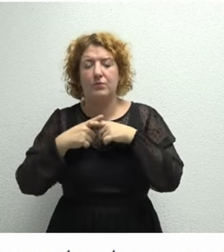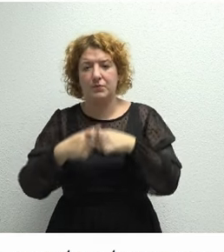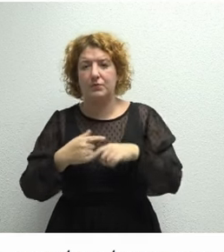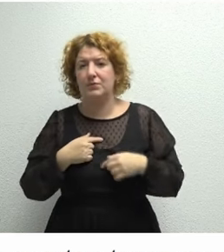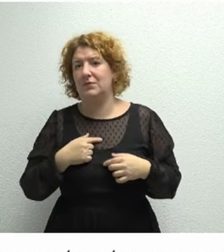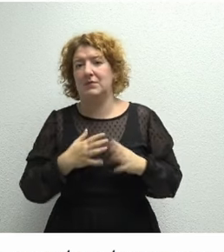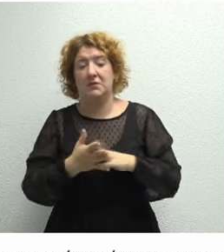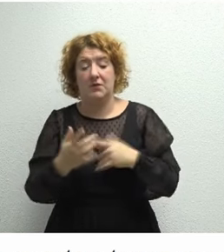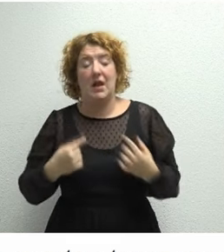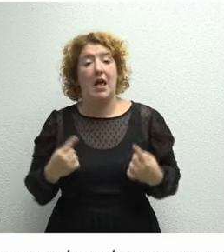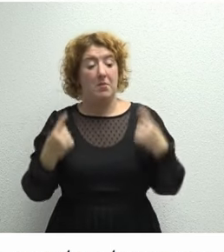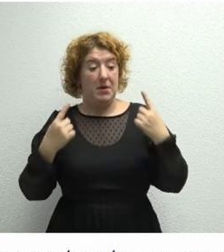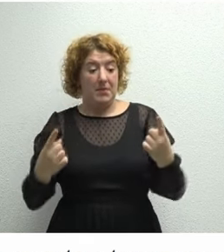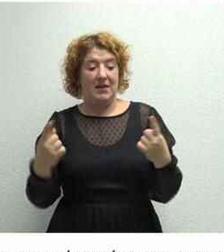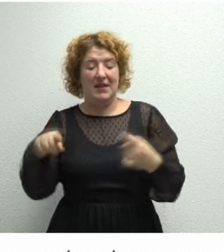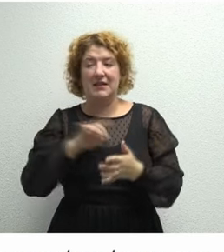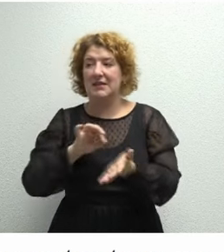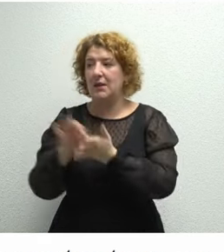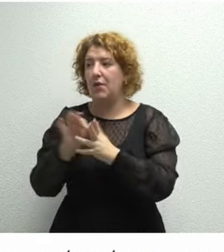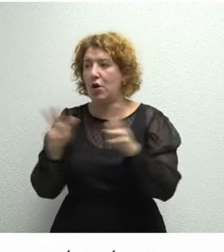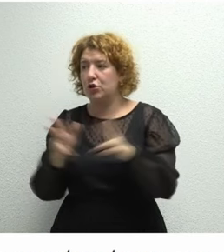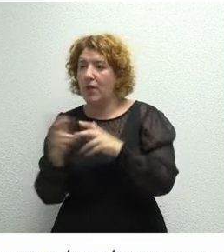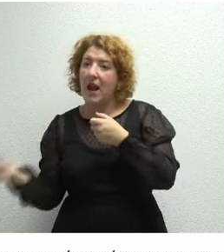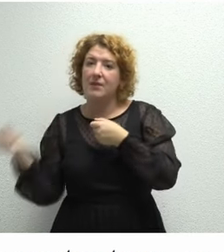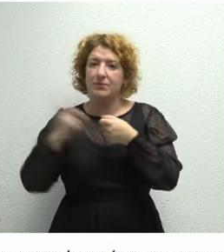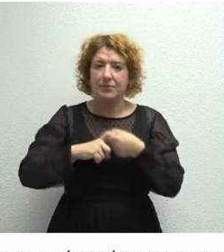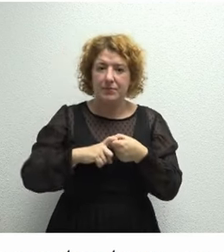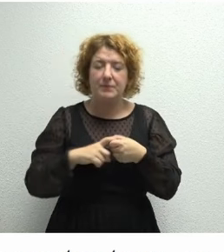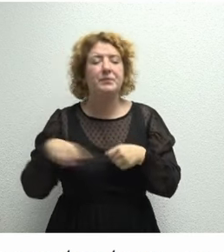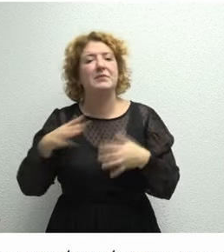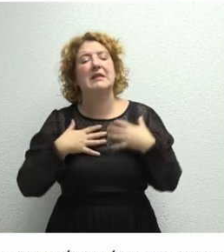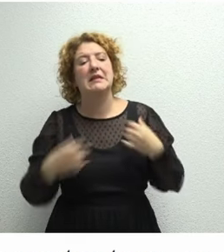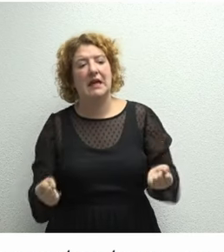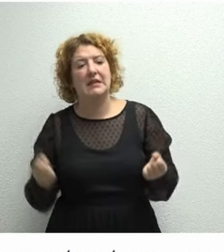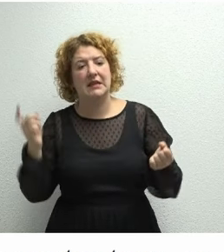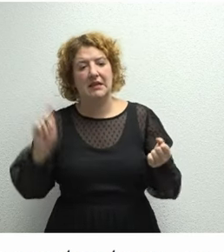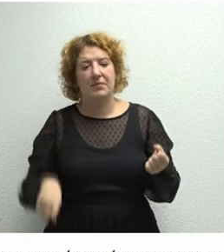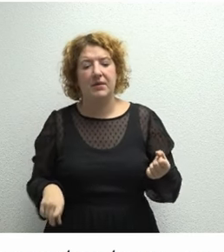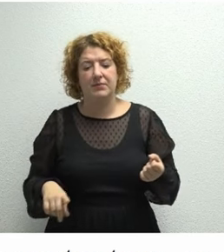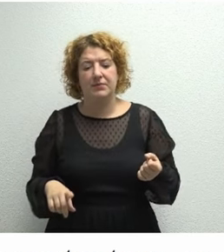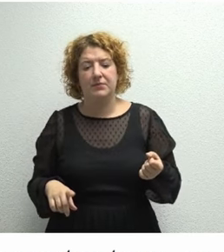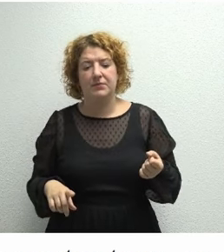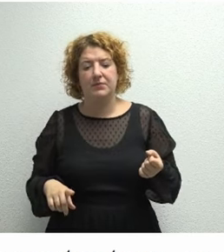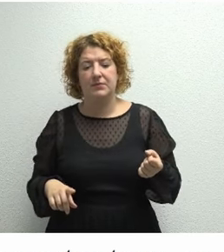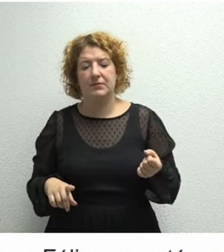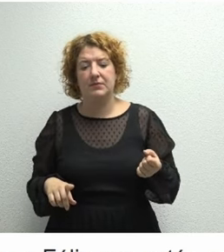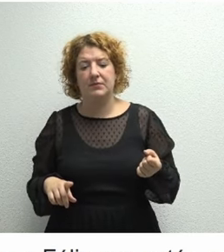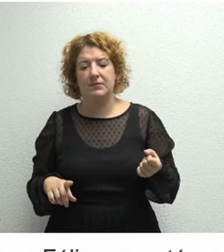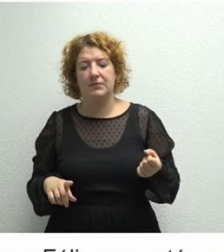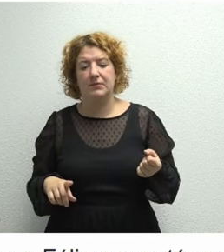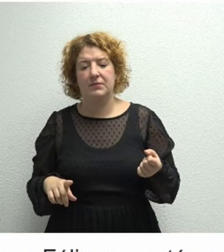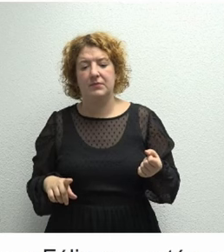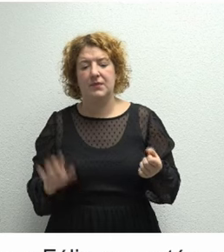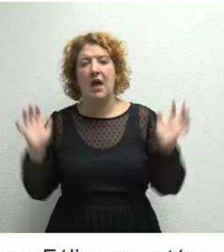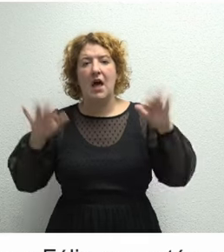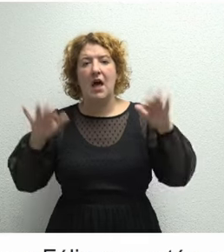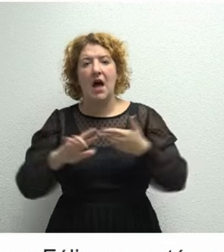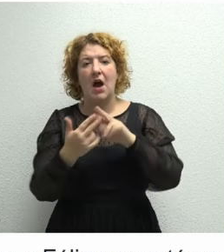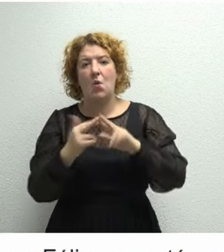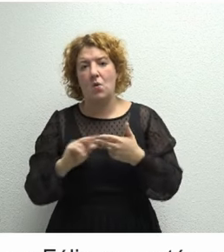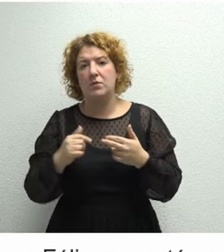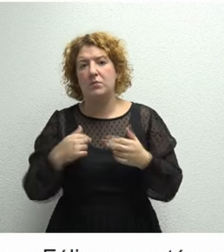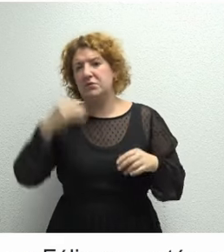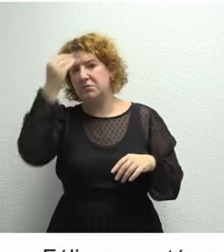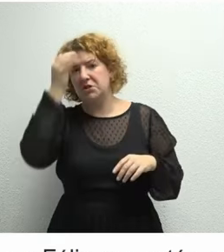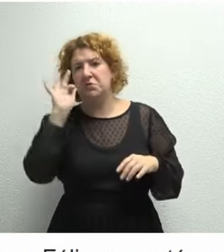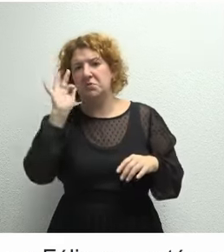con gente de de servicios sociales y de sanidad a a encuentros de estos y creo que puede ser como un buen Punto